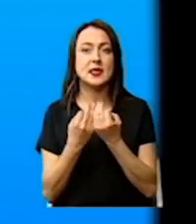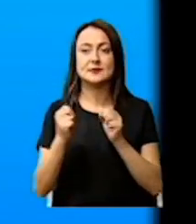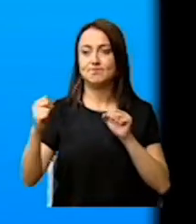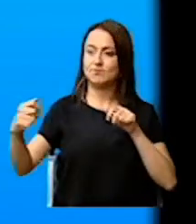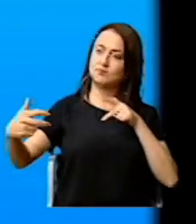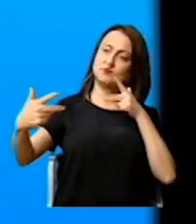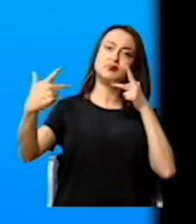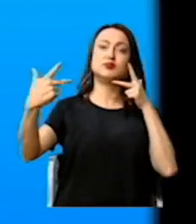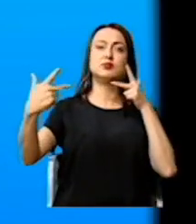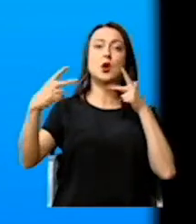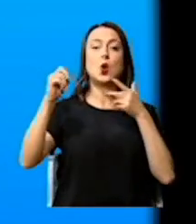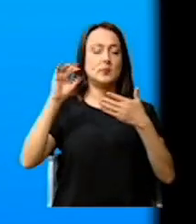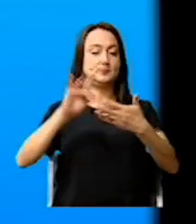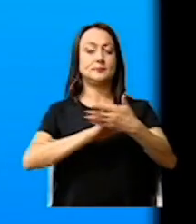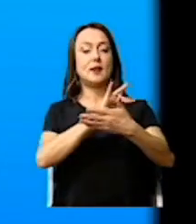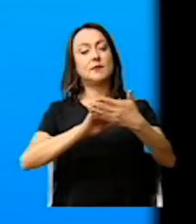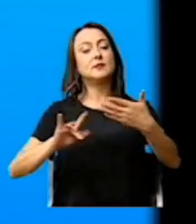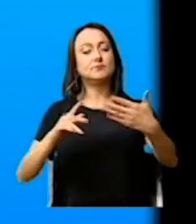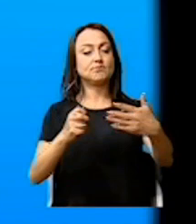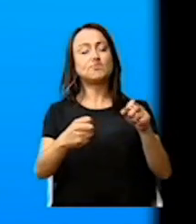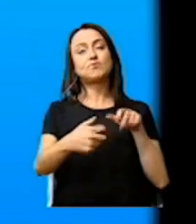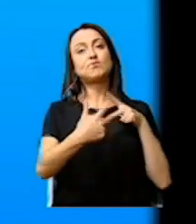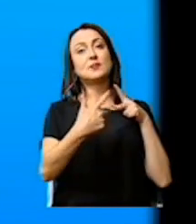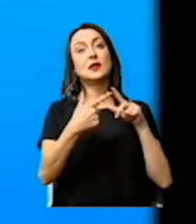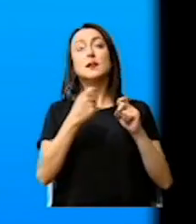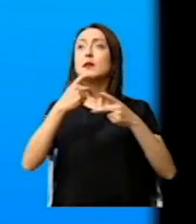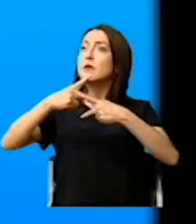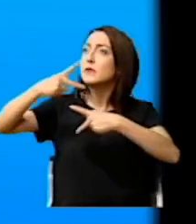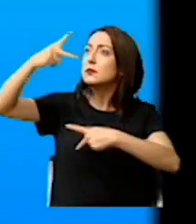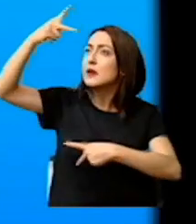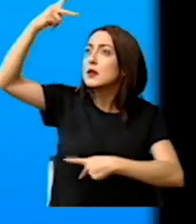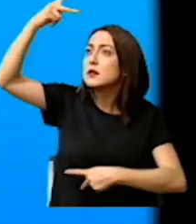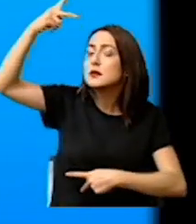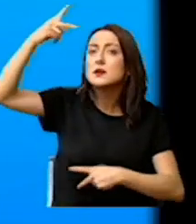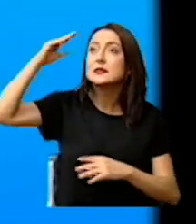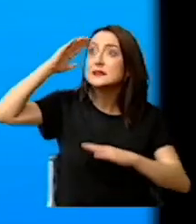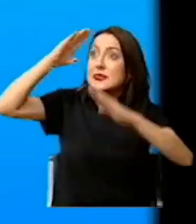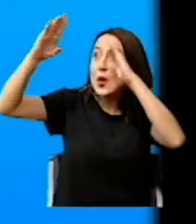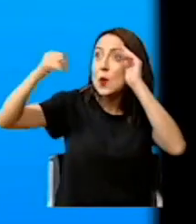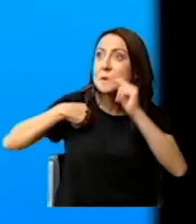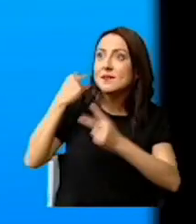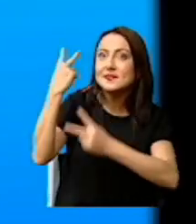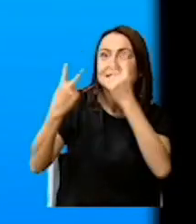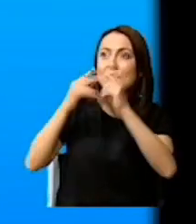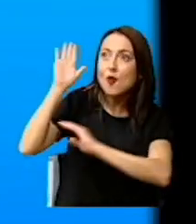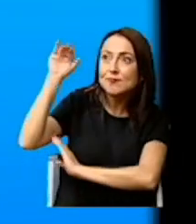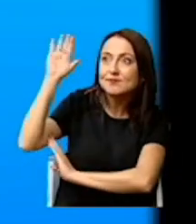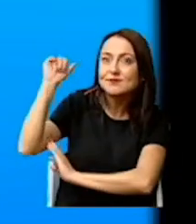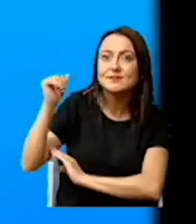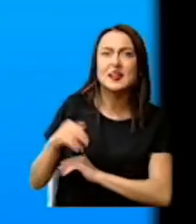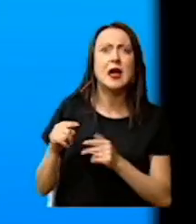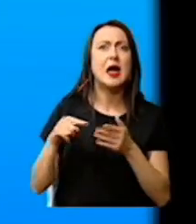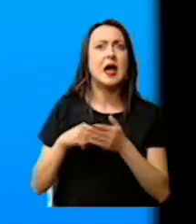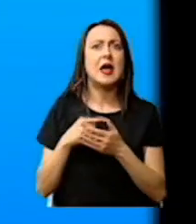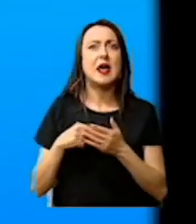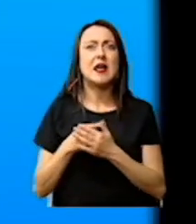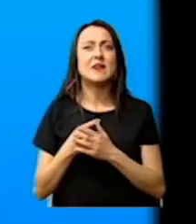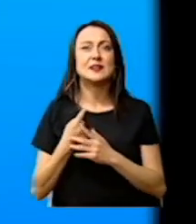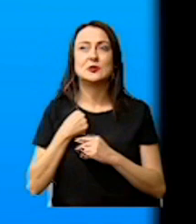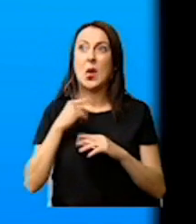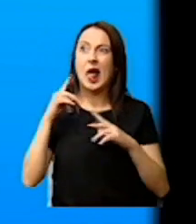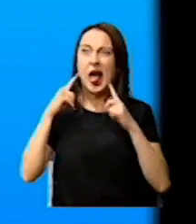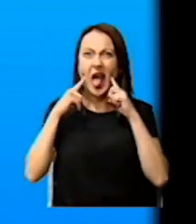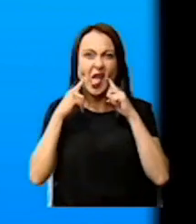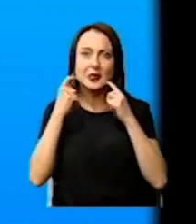o por la tableta. Desde la ventana, saludo a mi vecino. A veces le hago muecas para que